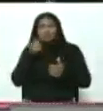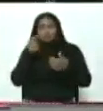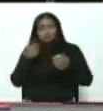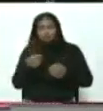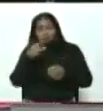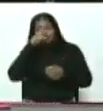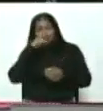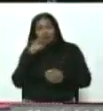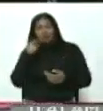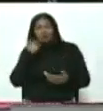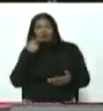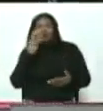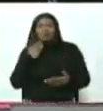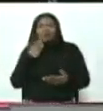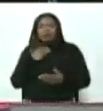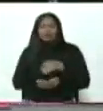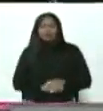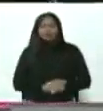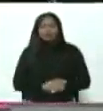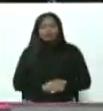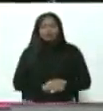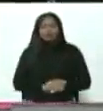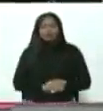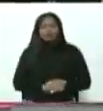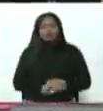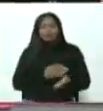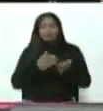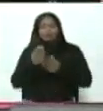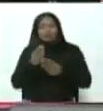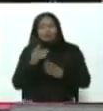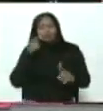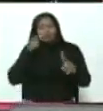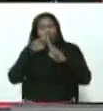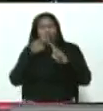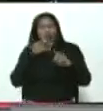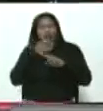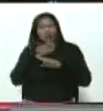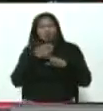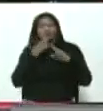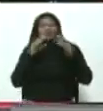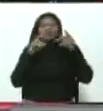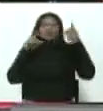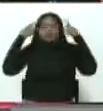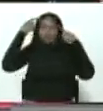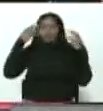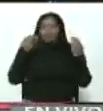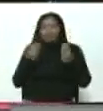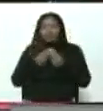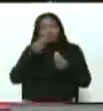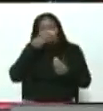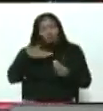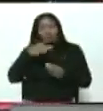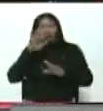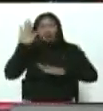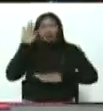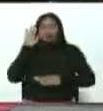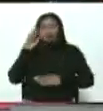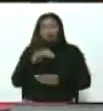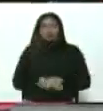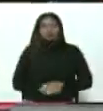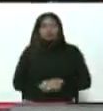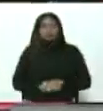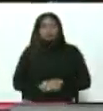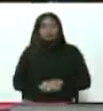años, hermano. Va por el camino correcto porque va por el camino de Chávez, siempre junto al pueblo, comprometido y con